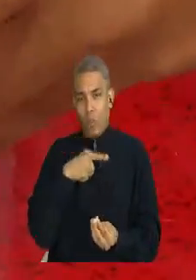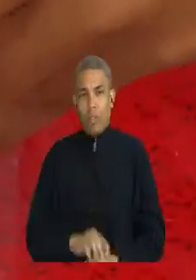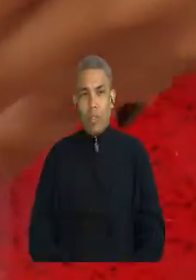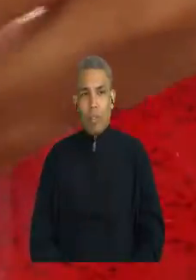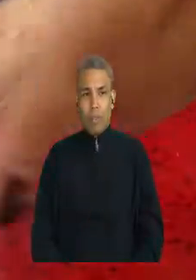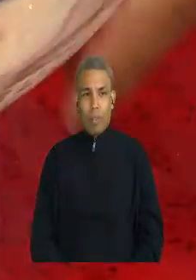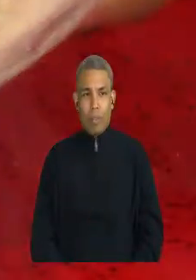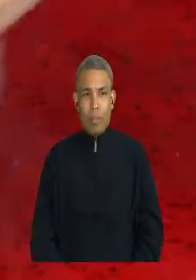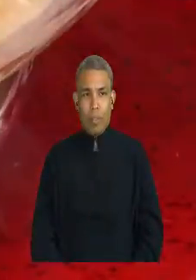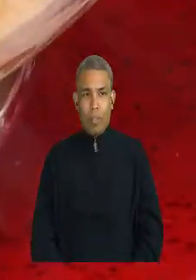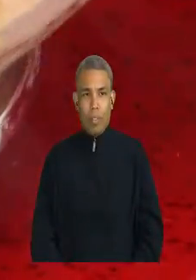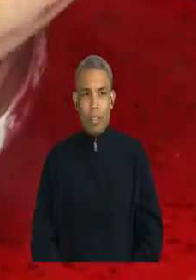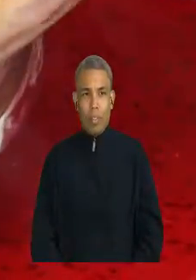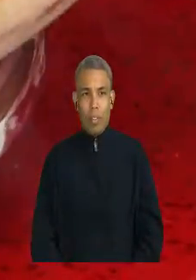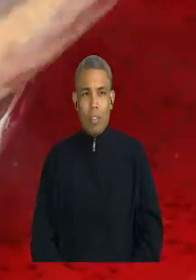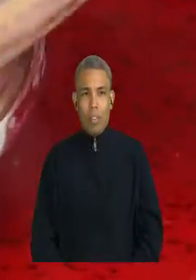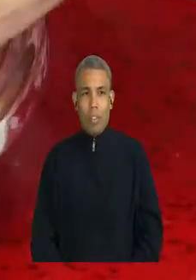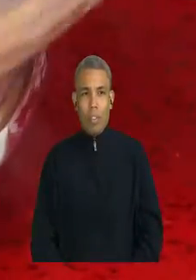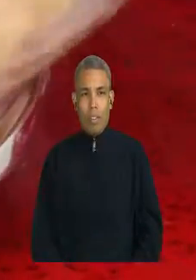mismo sartén.